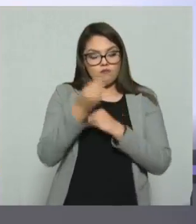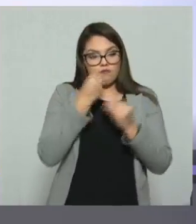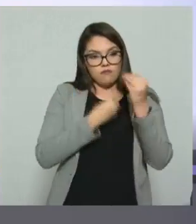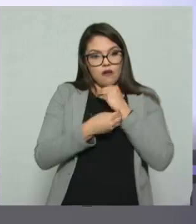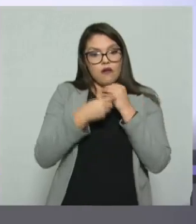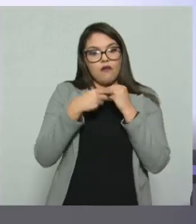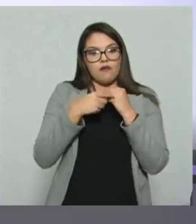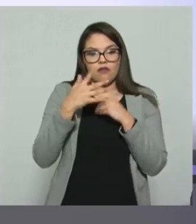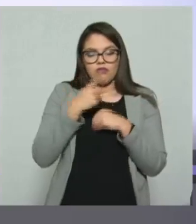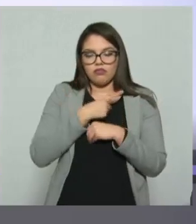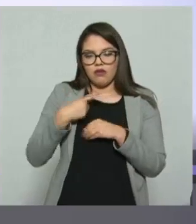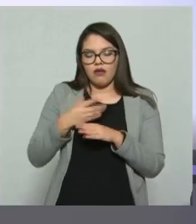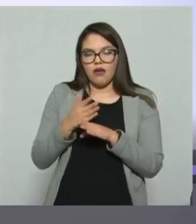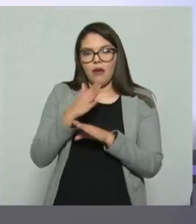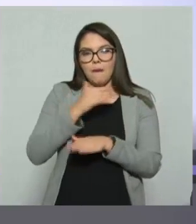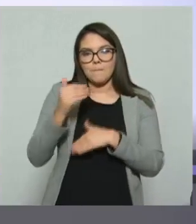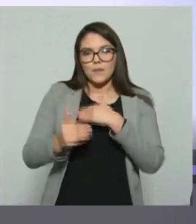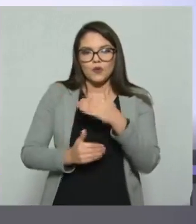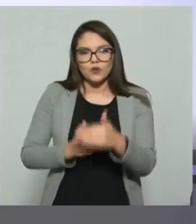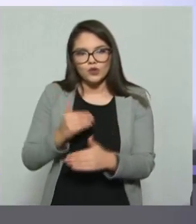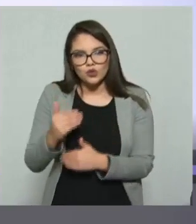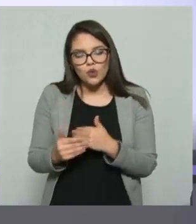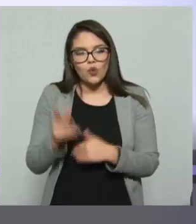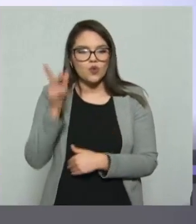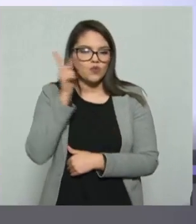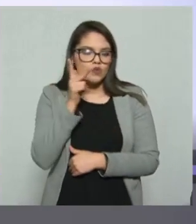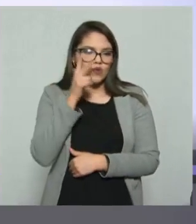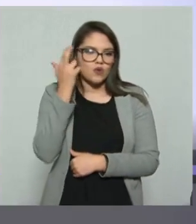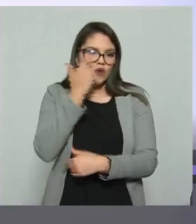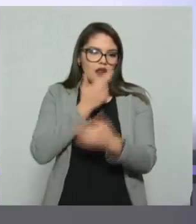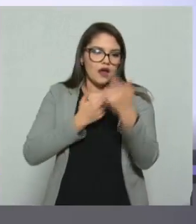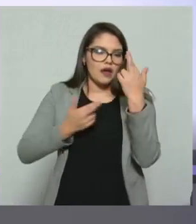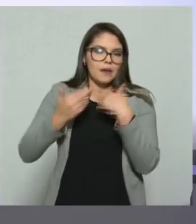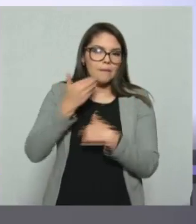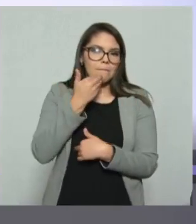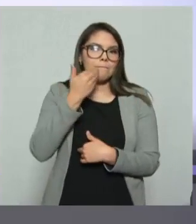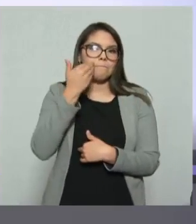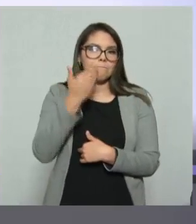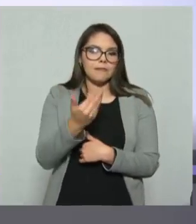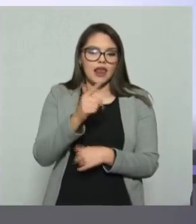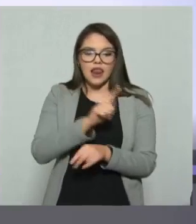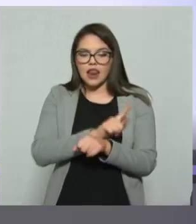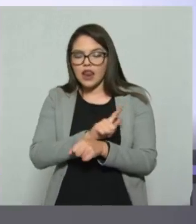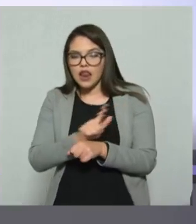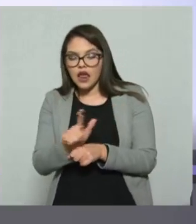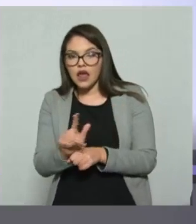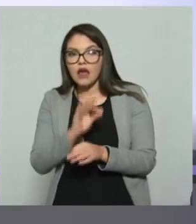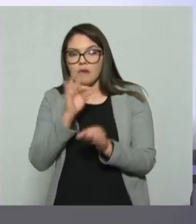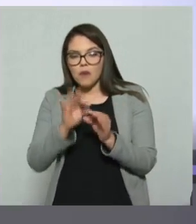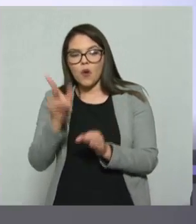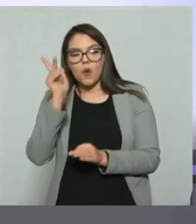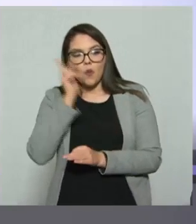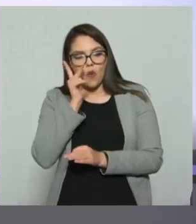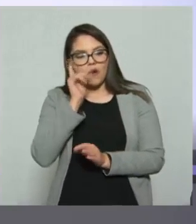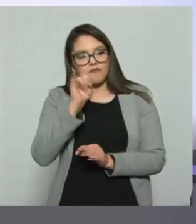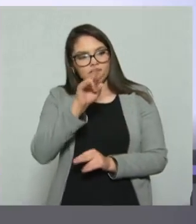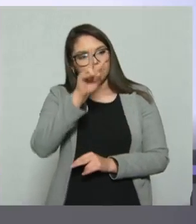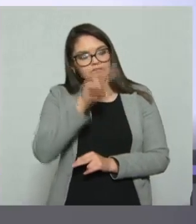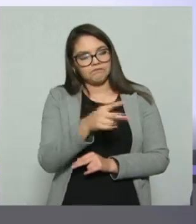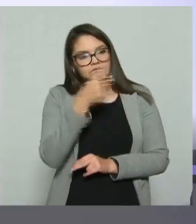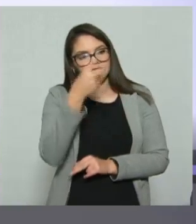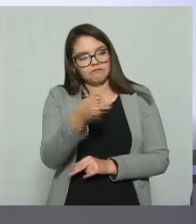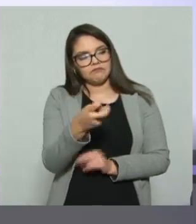por un proceso, ¿no? De verificación sanitaria donde realmente se compruebe que